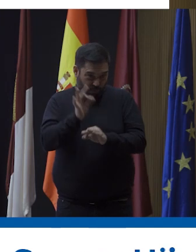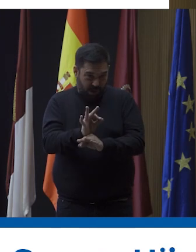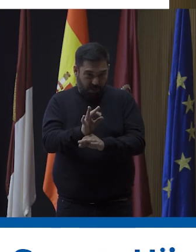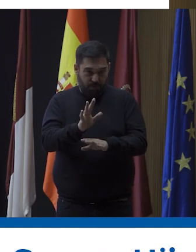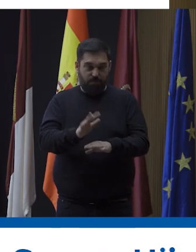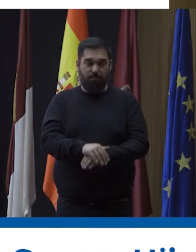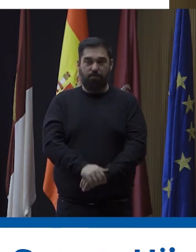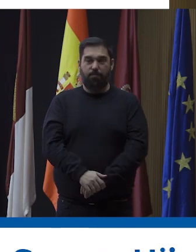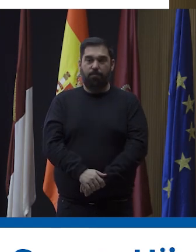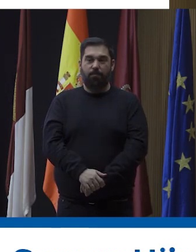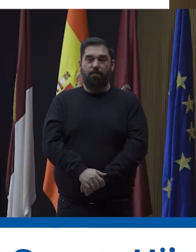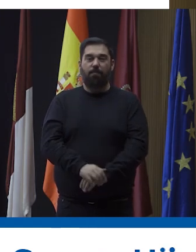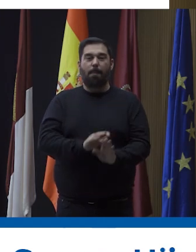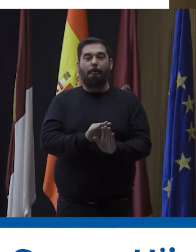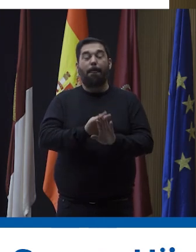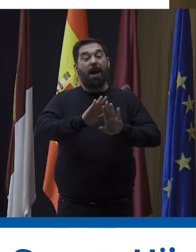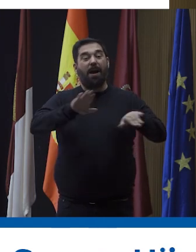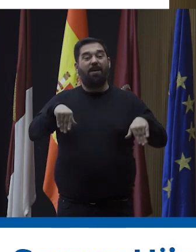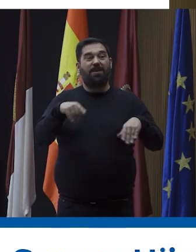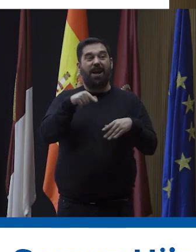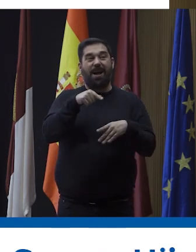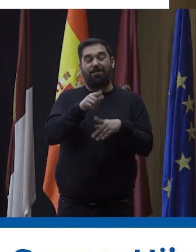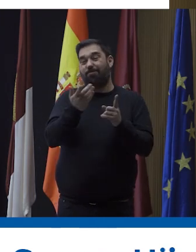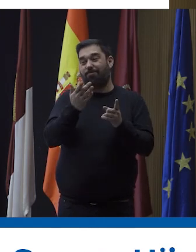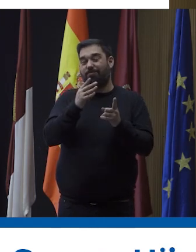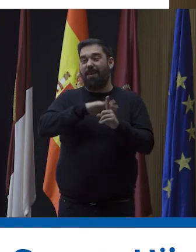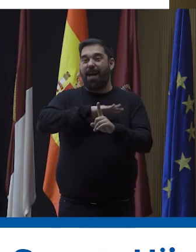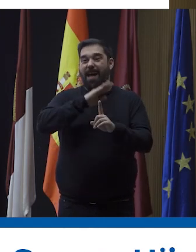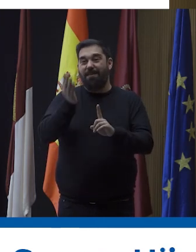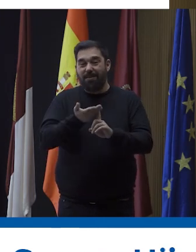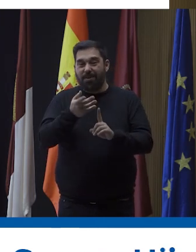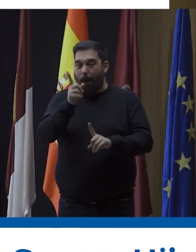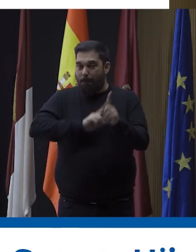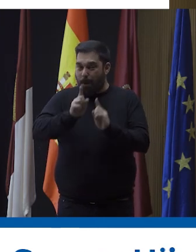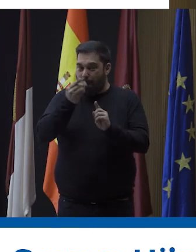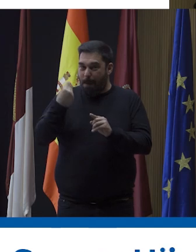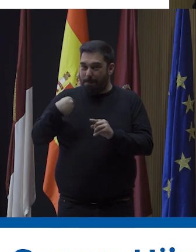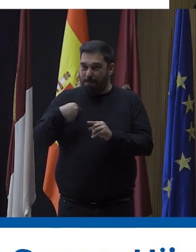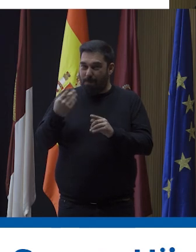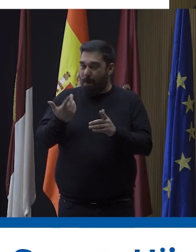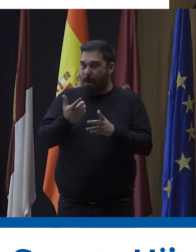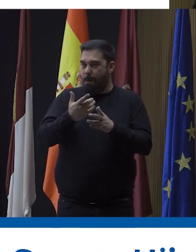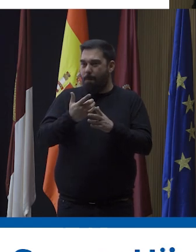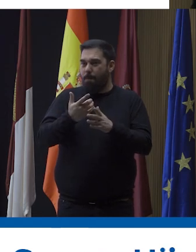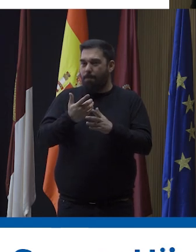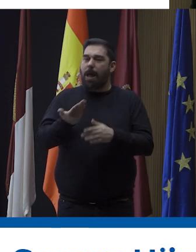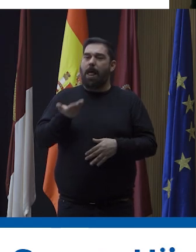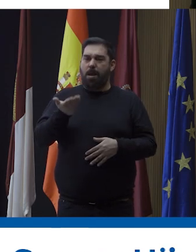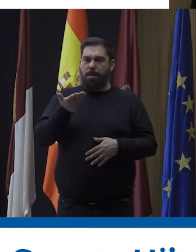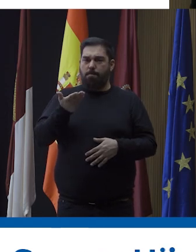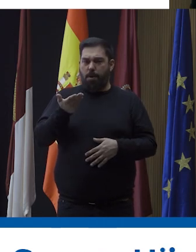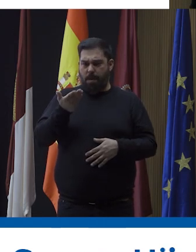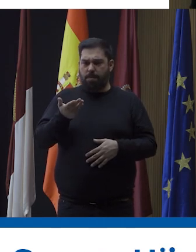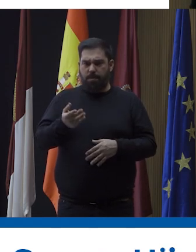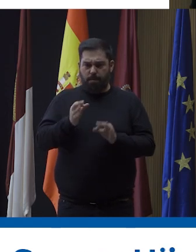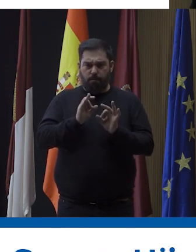cual, al final vemos que la magnitud real y el impacto de todos estos problemas es mucho mayor de las cifras que tenemos.